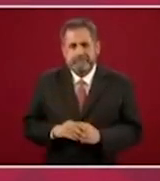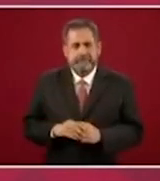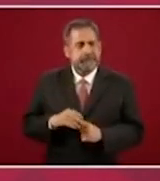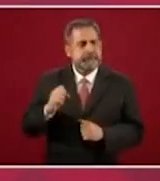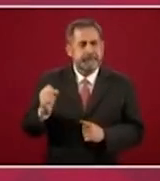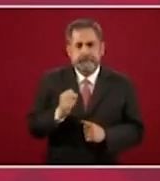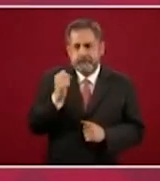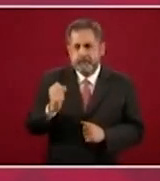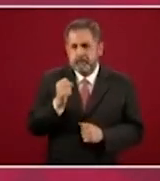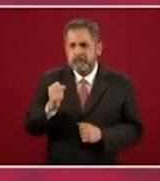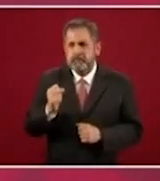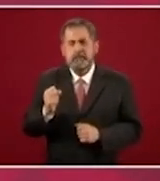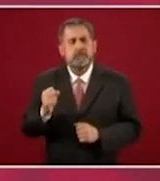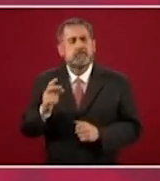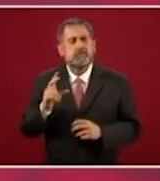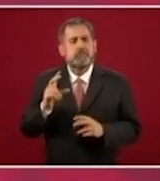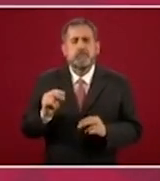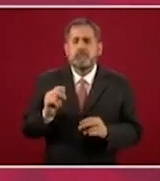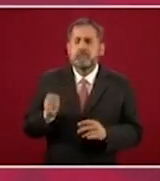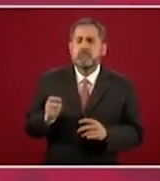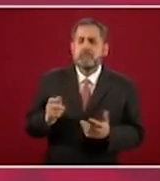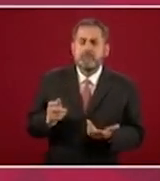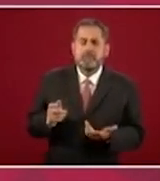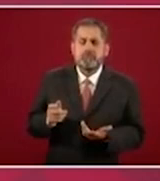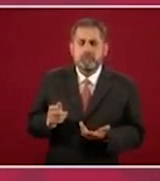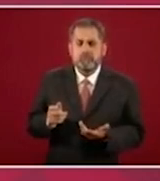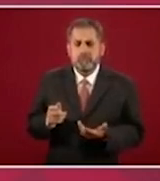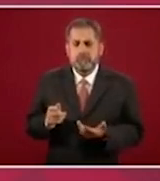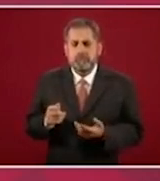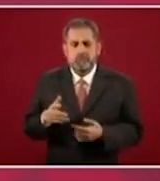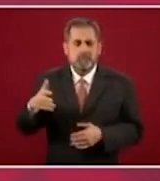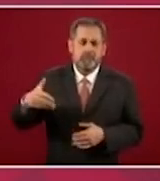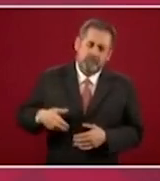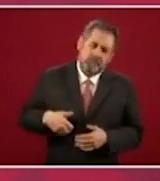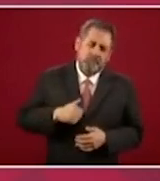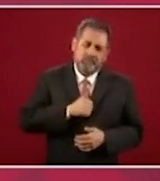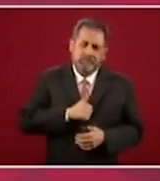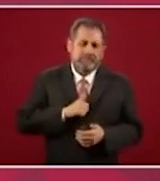afortunadamente no hemos tenido este lesionados